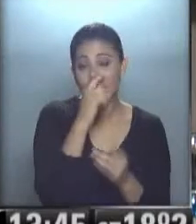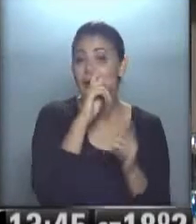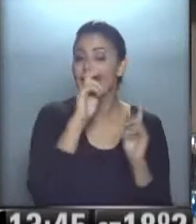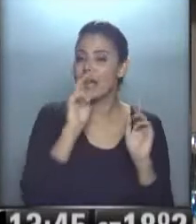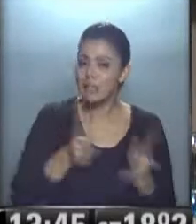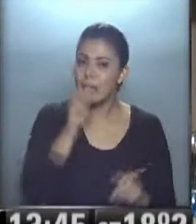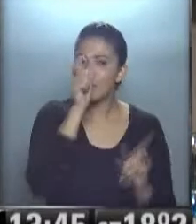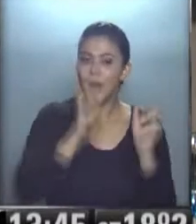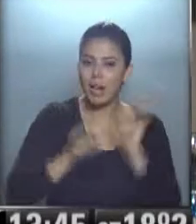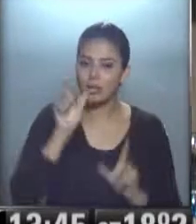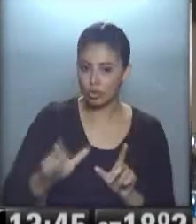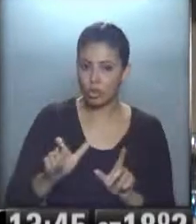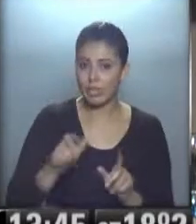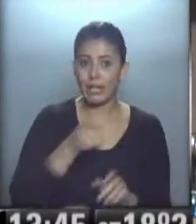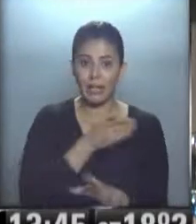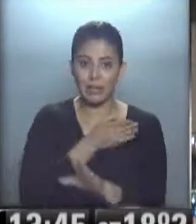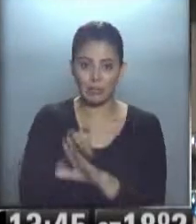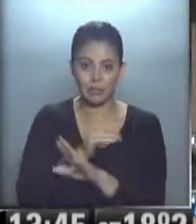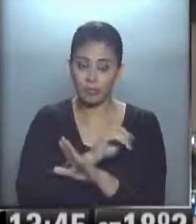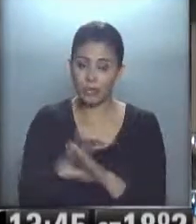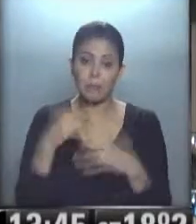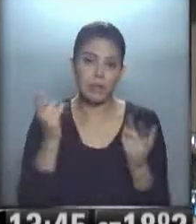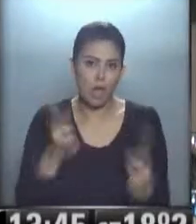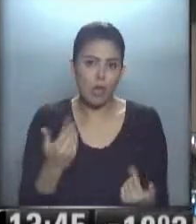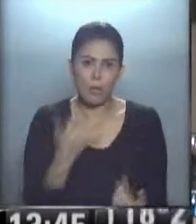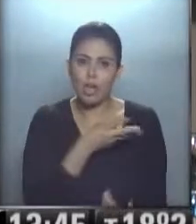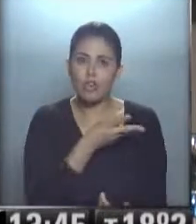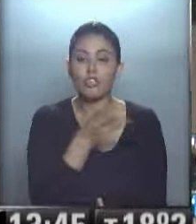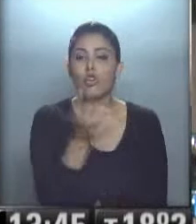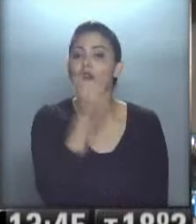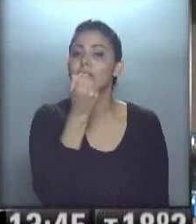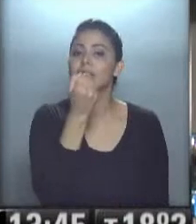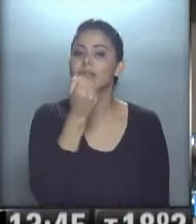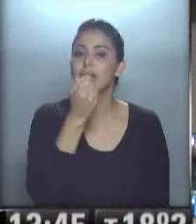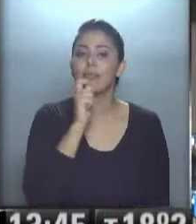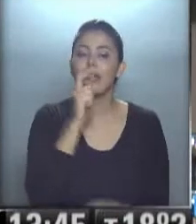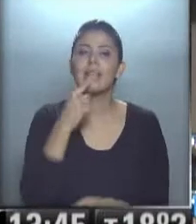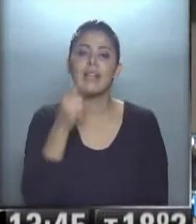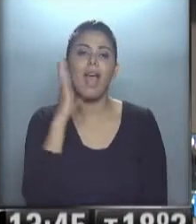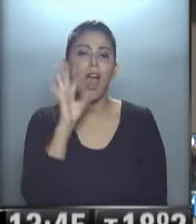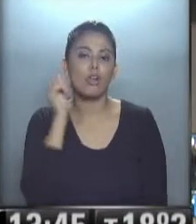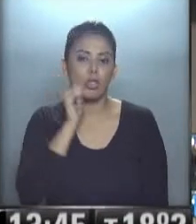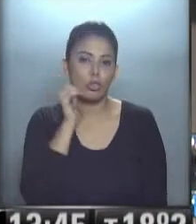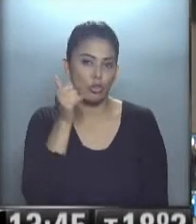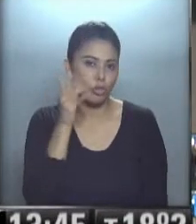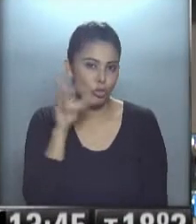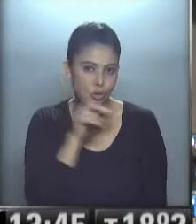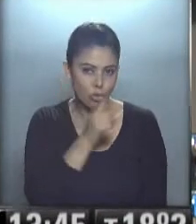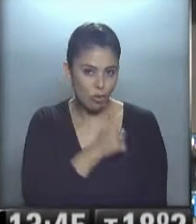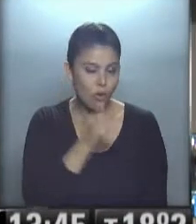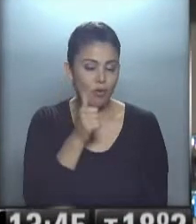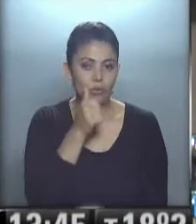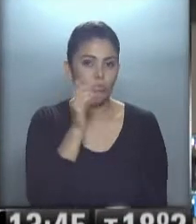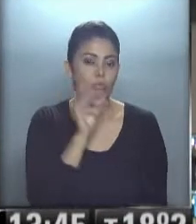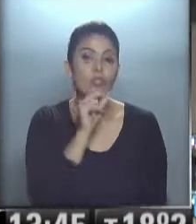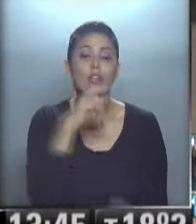había muchas personas que no eran pacientes pero que igual conseguían por algún tipo de dolencia ese permiso bueno ahora se fue más